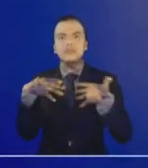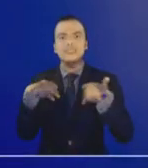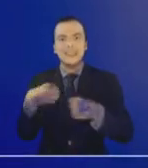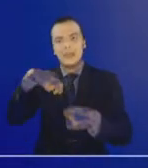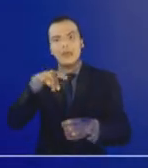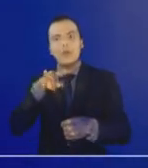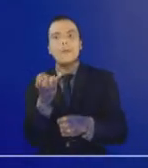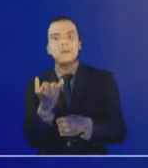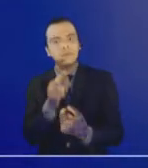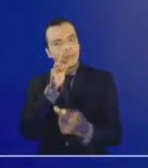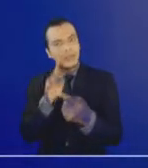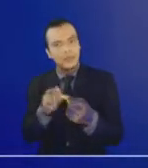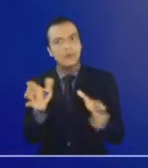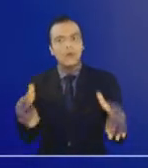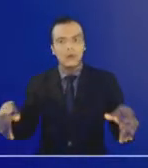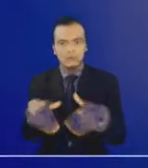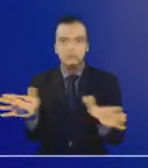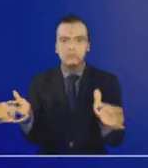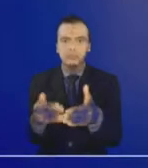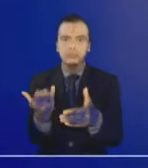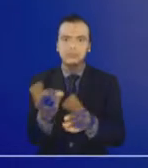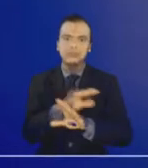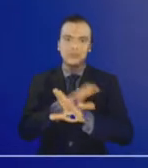generándole un daño a los tres departamentos